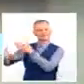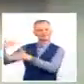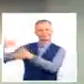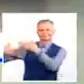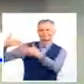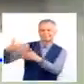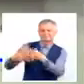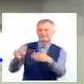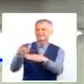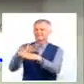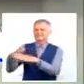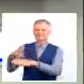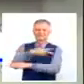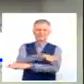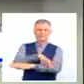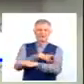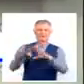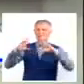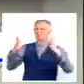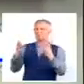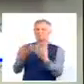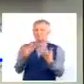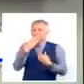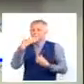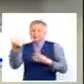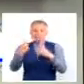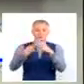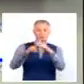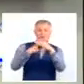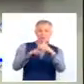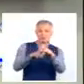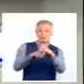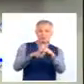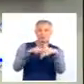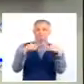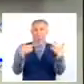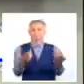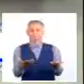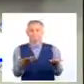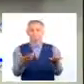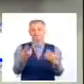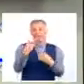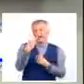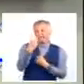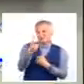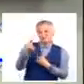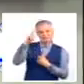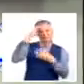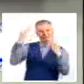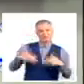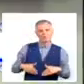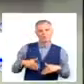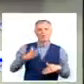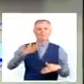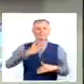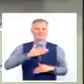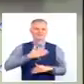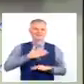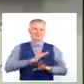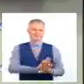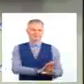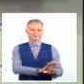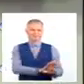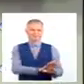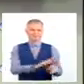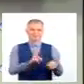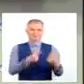en varios países del mundo que la mejor solución para solucionar el desafío de la atención de salud era la privatización. Decían que era